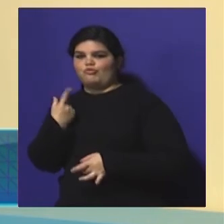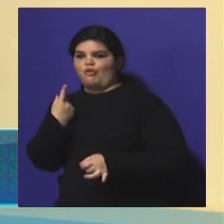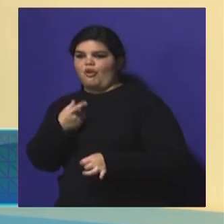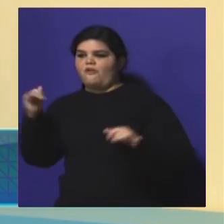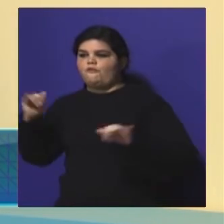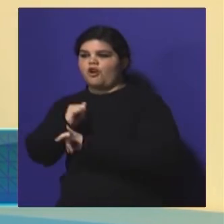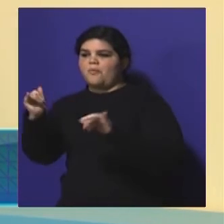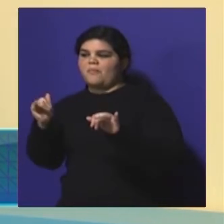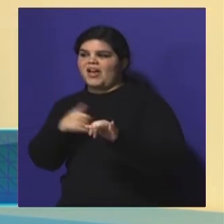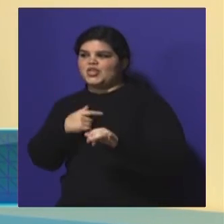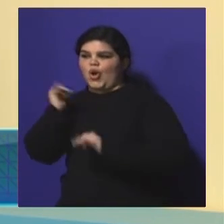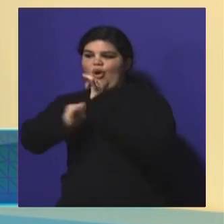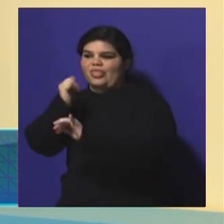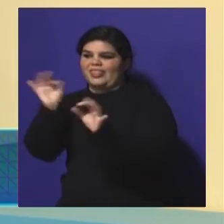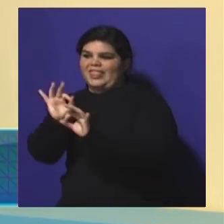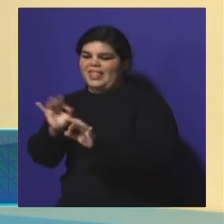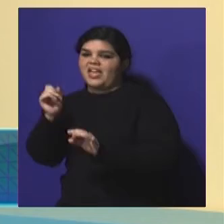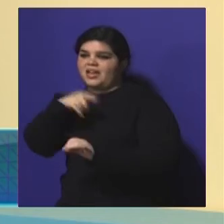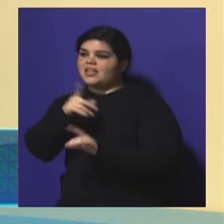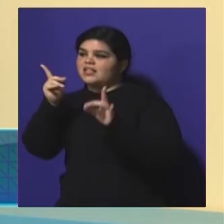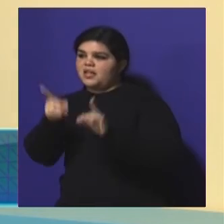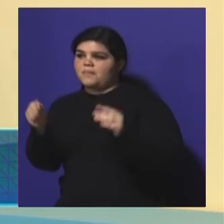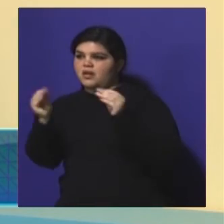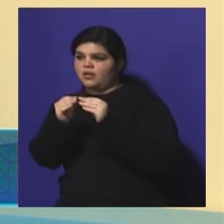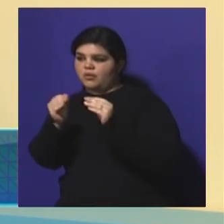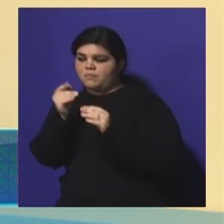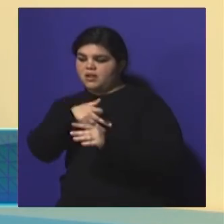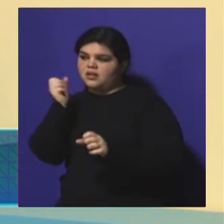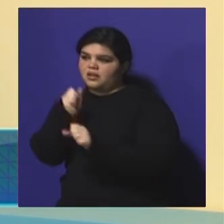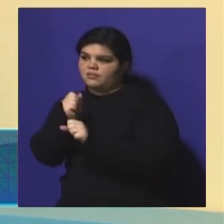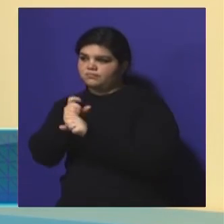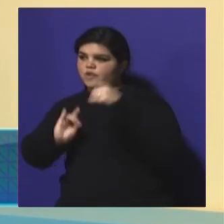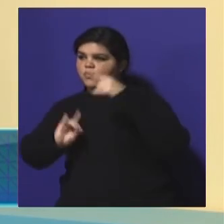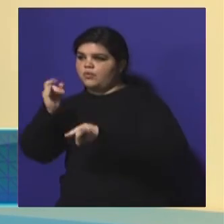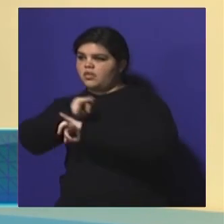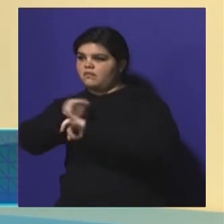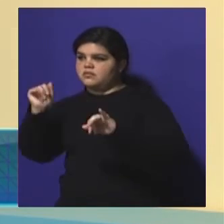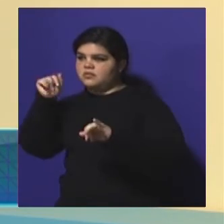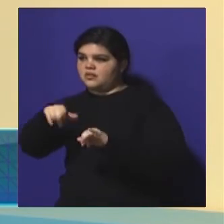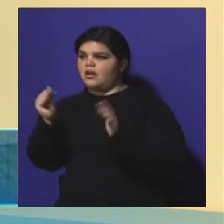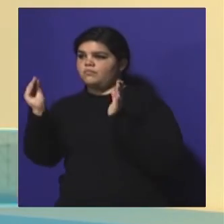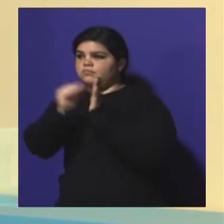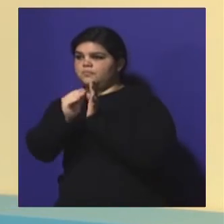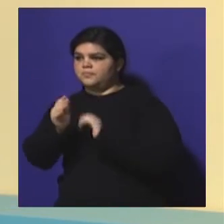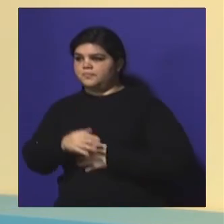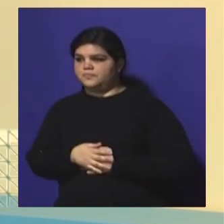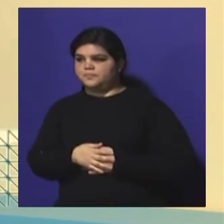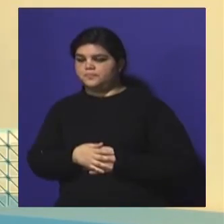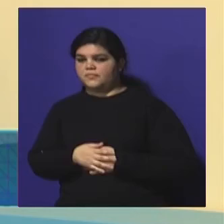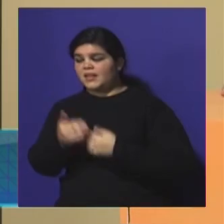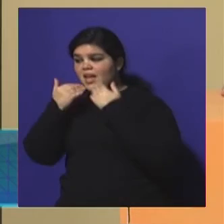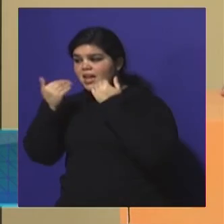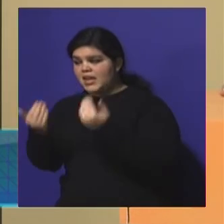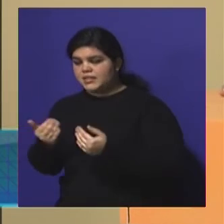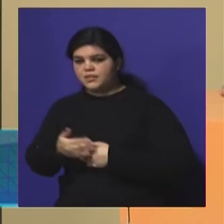información que Noelia había rescatado también y que ha sido reflejada en el portal de noticias de universidad.com.ar. Noelia, muchísimas